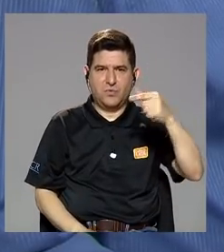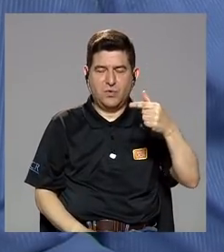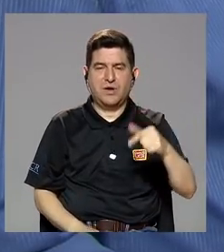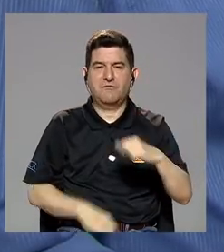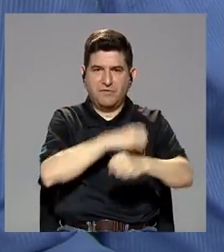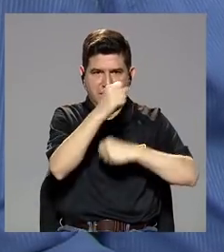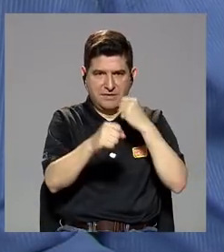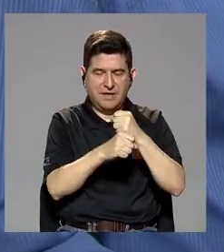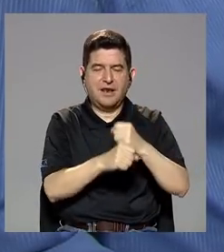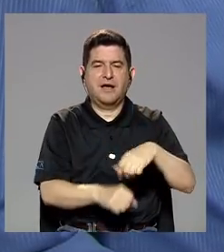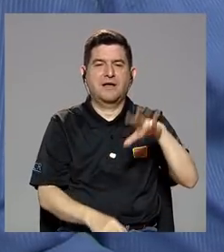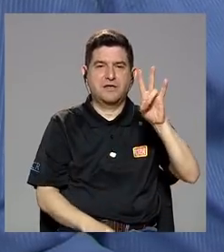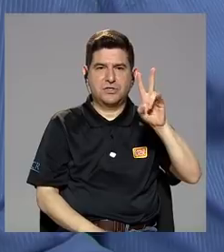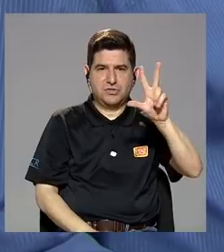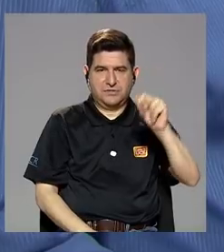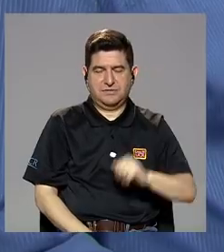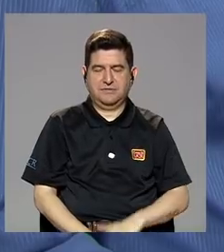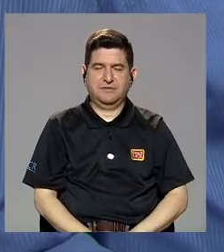habana